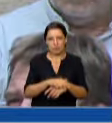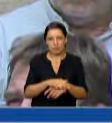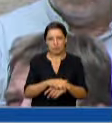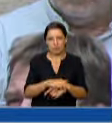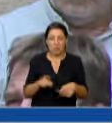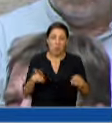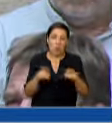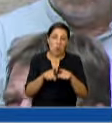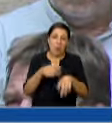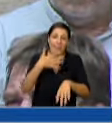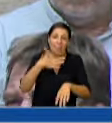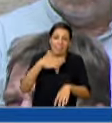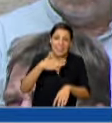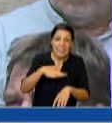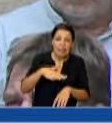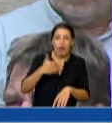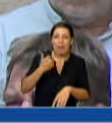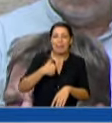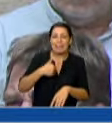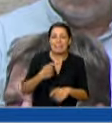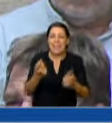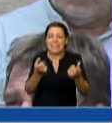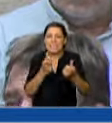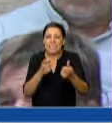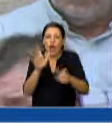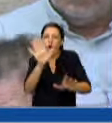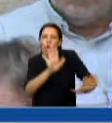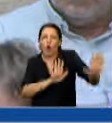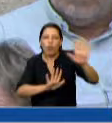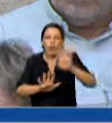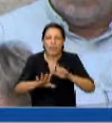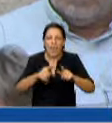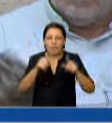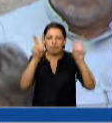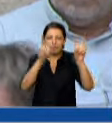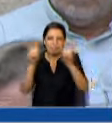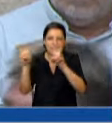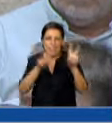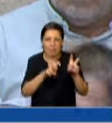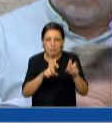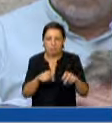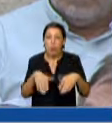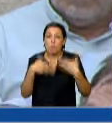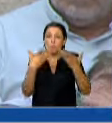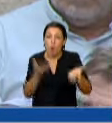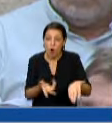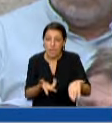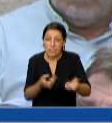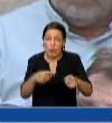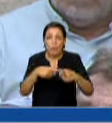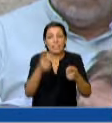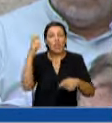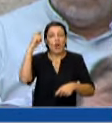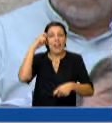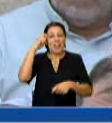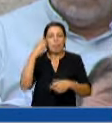aparecieron rápidamente, ya creo que se vio en el informe o en un momento, los representantes del sector de la izquierda. Nicolás del Caño fue el